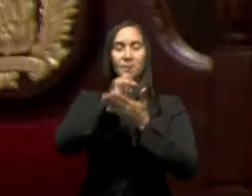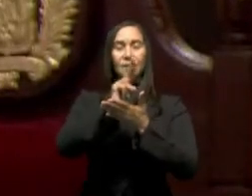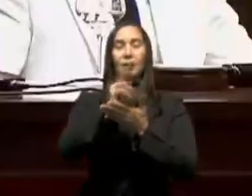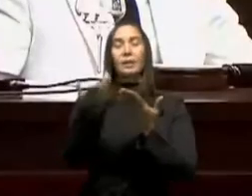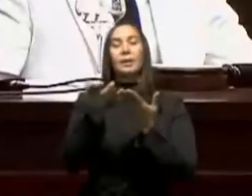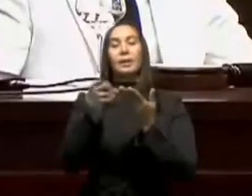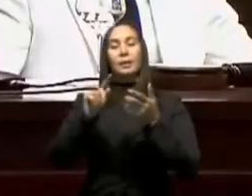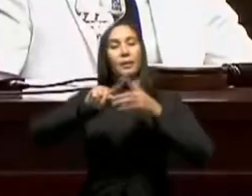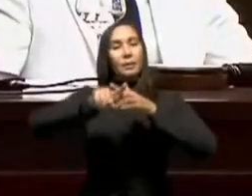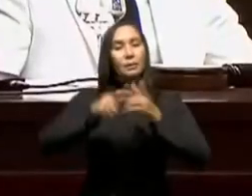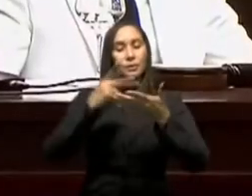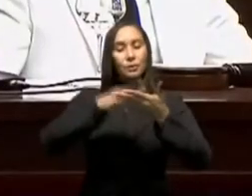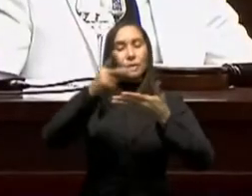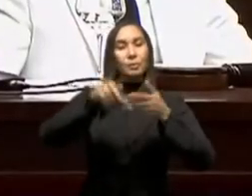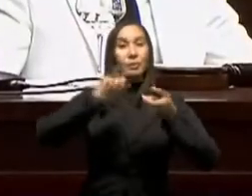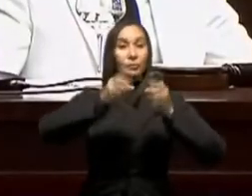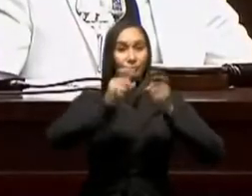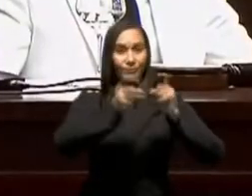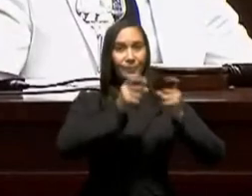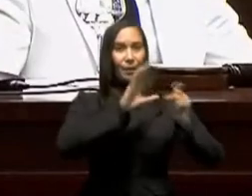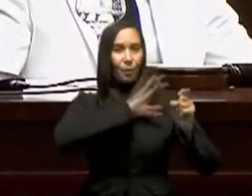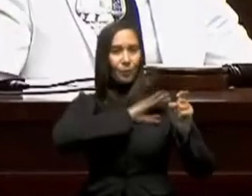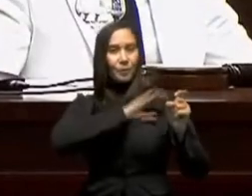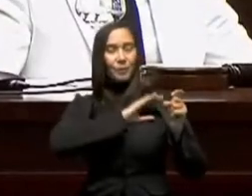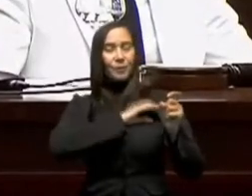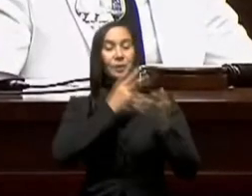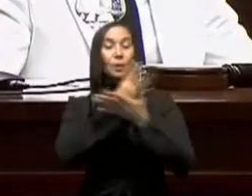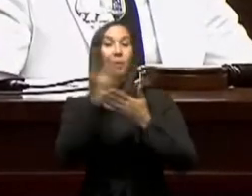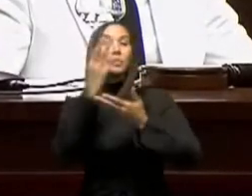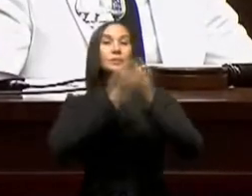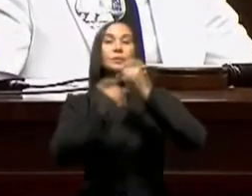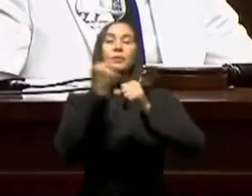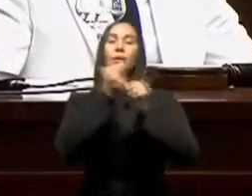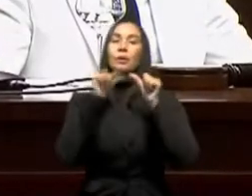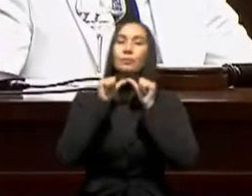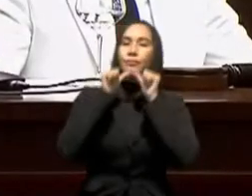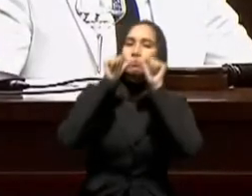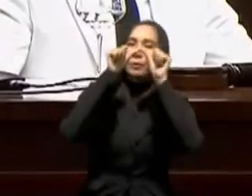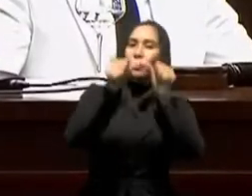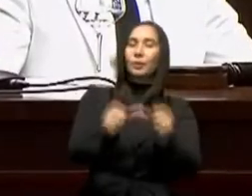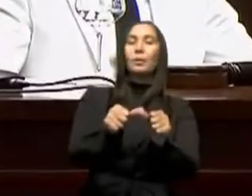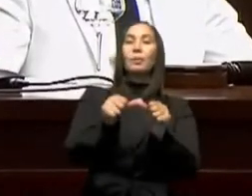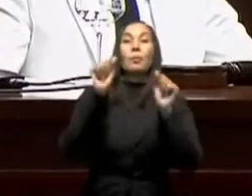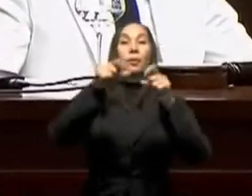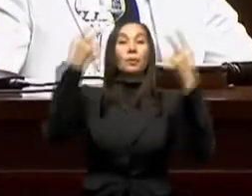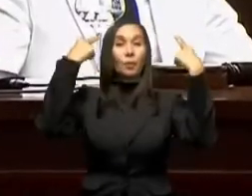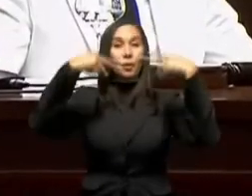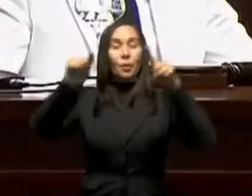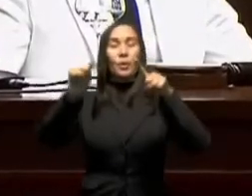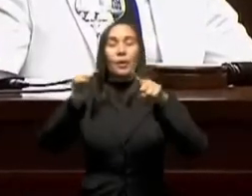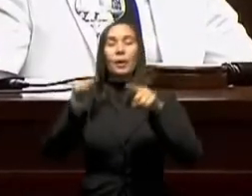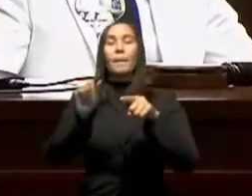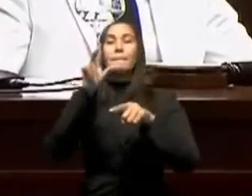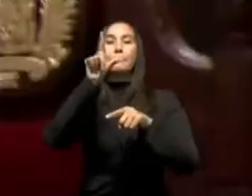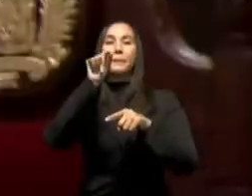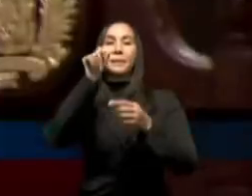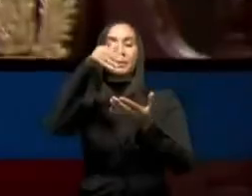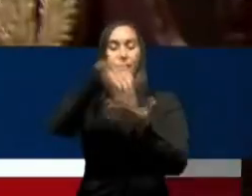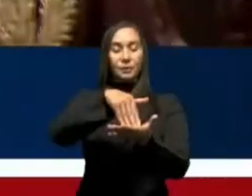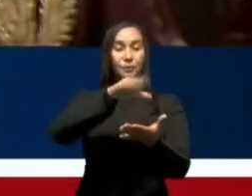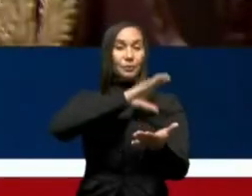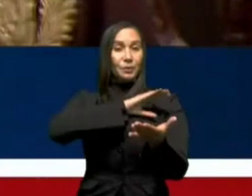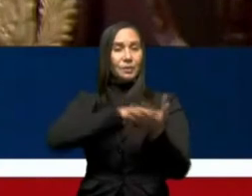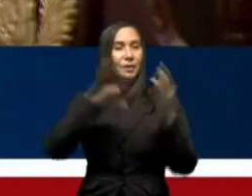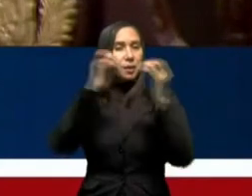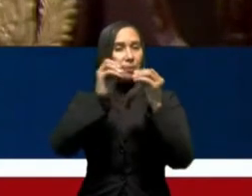la puesta en marcha de nuestro plan de transformación, y en estos próximos 4 años conseguiremos capacitar a 20.000